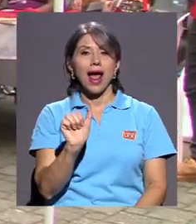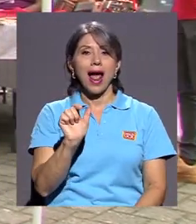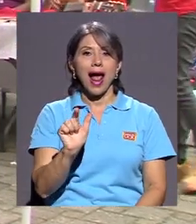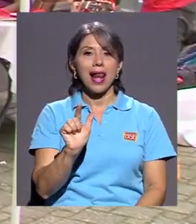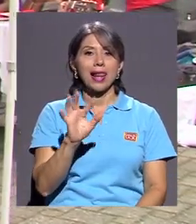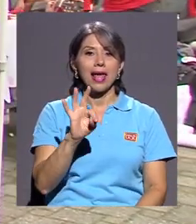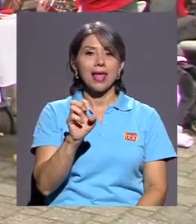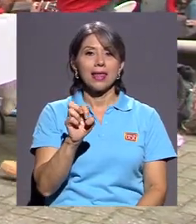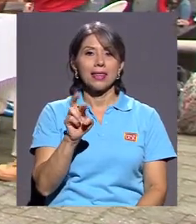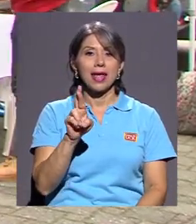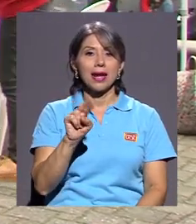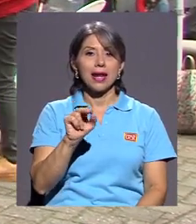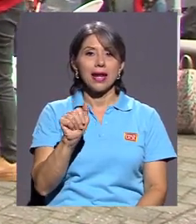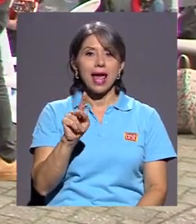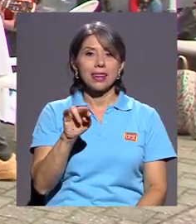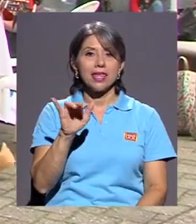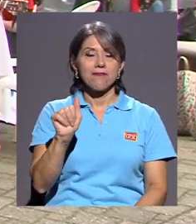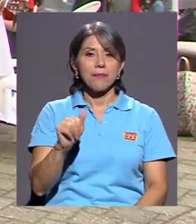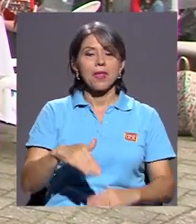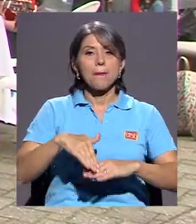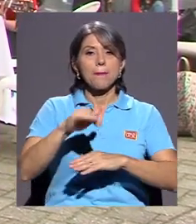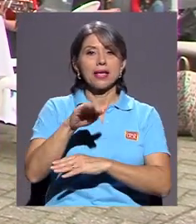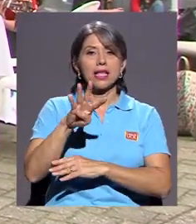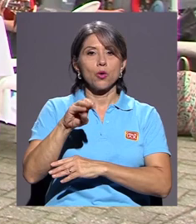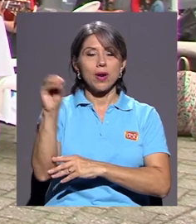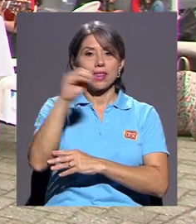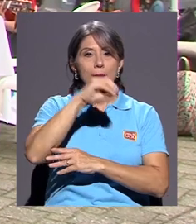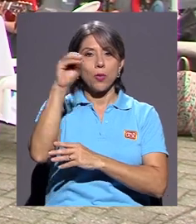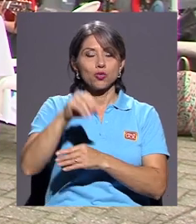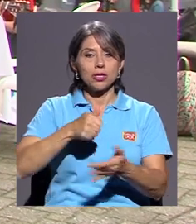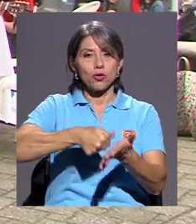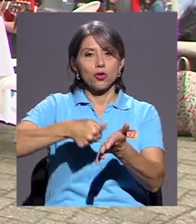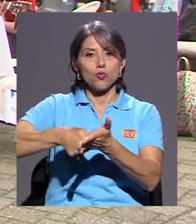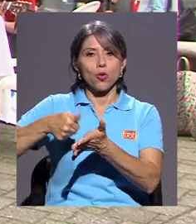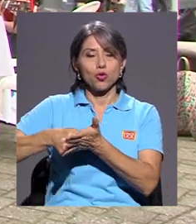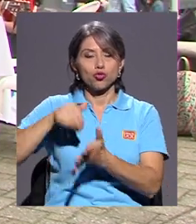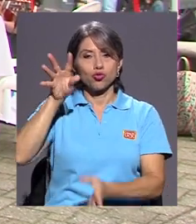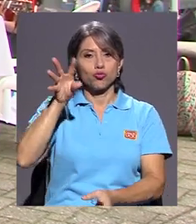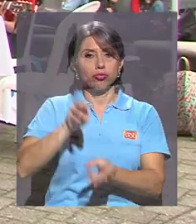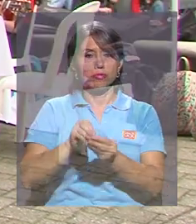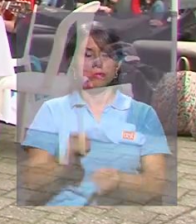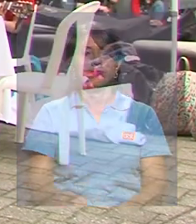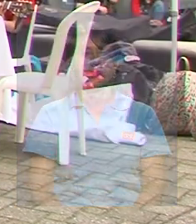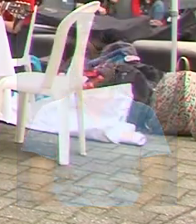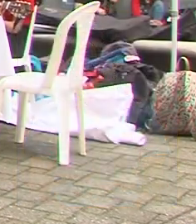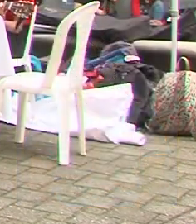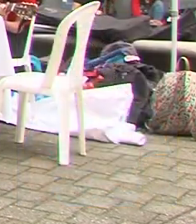ganador fue Alternativa con más del 40% de los votos emitidos.